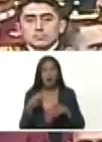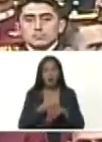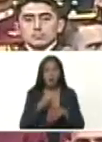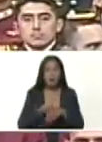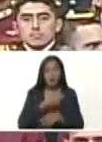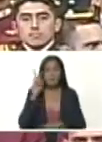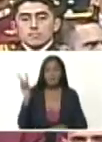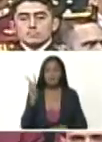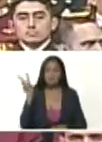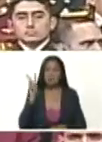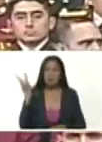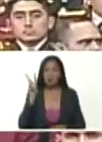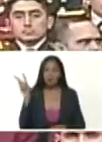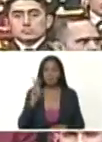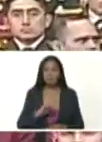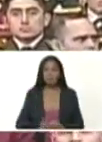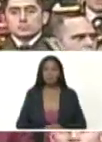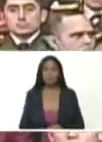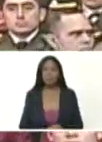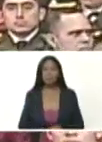Venezuela.